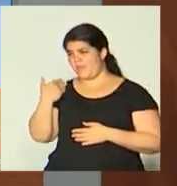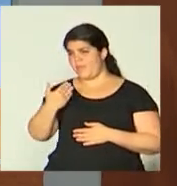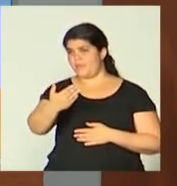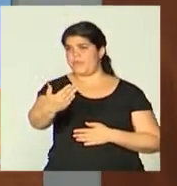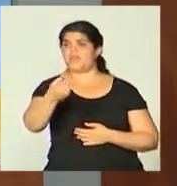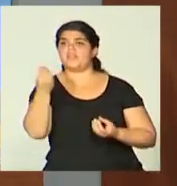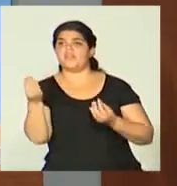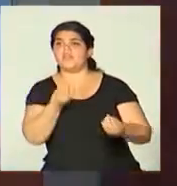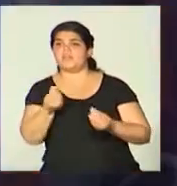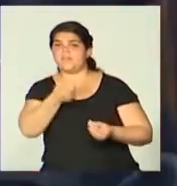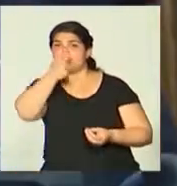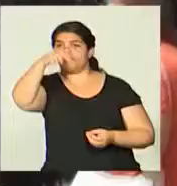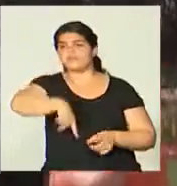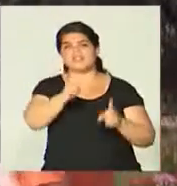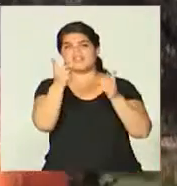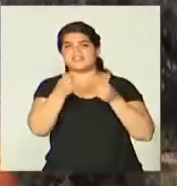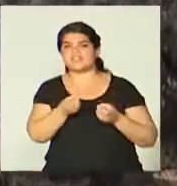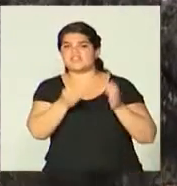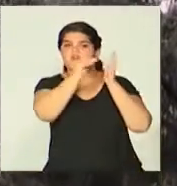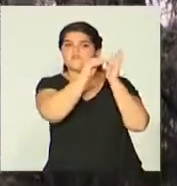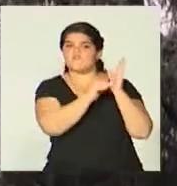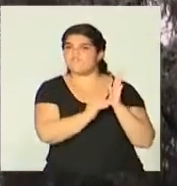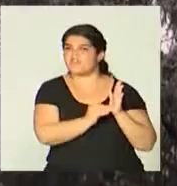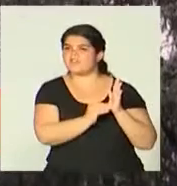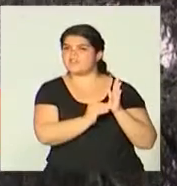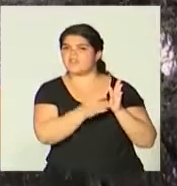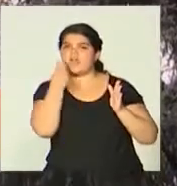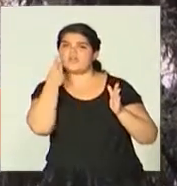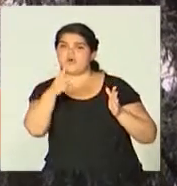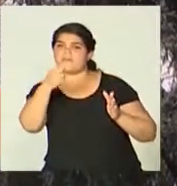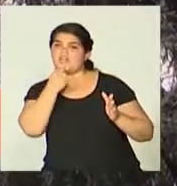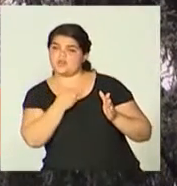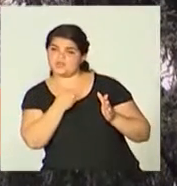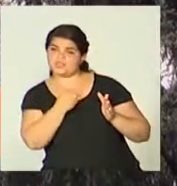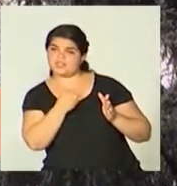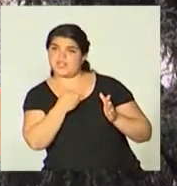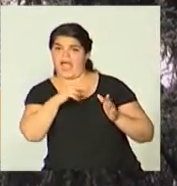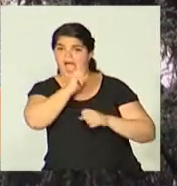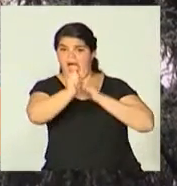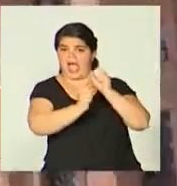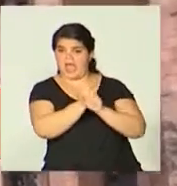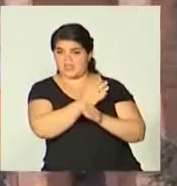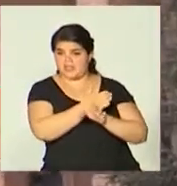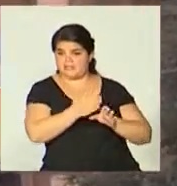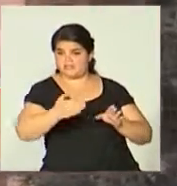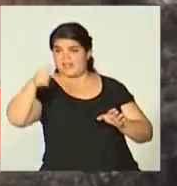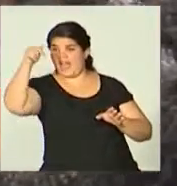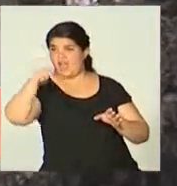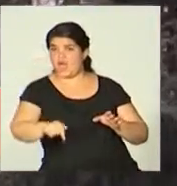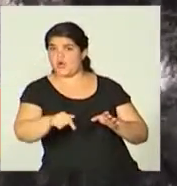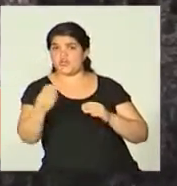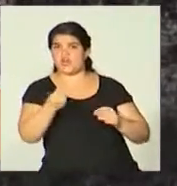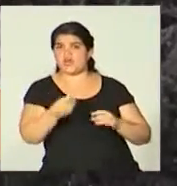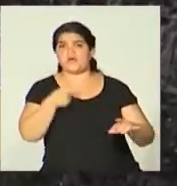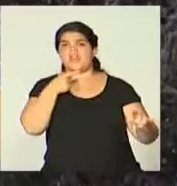que estudiar las fechas de prescripción desde el 2011 a esta fecha, a hoy, y hacer un reclamo por